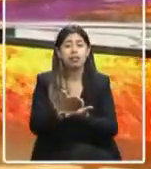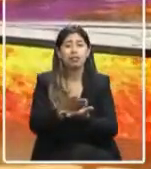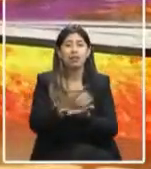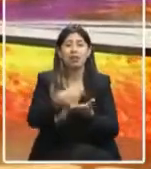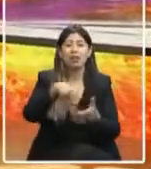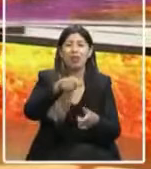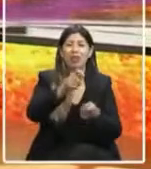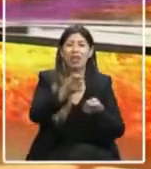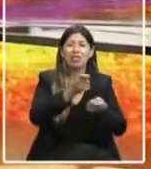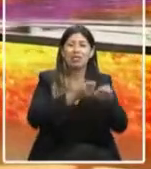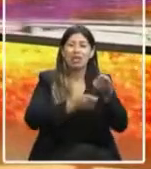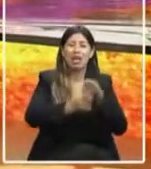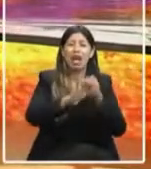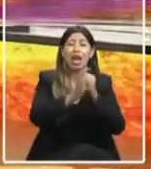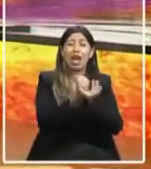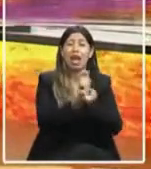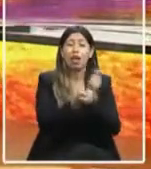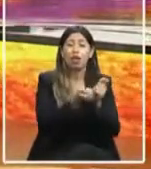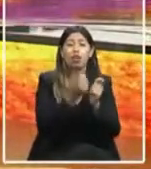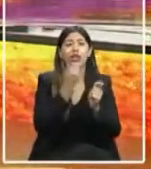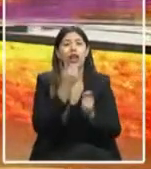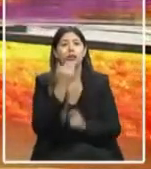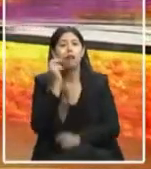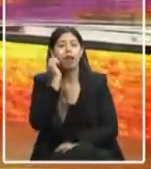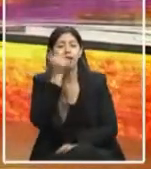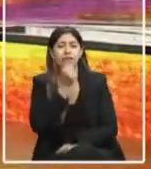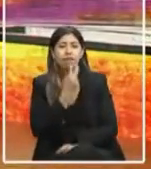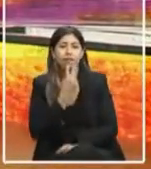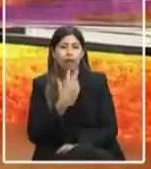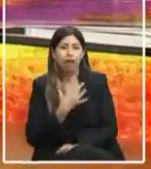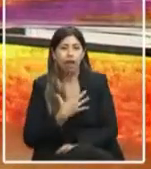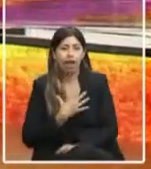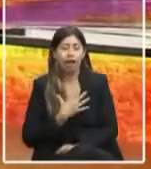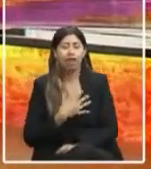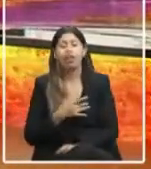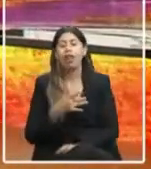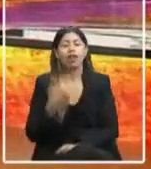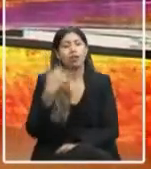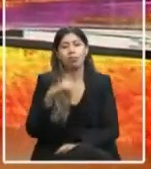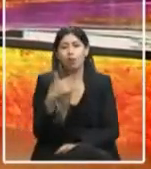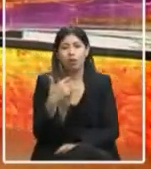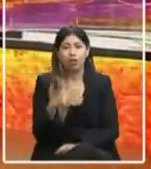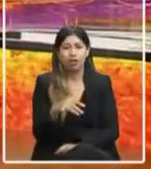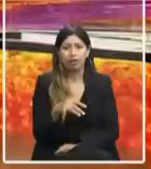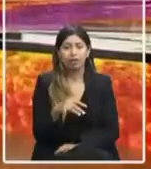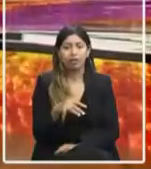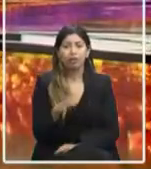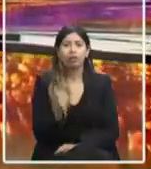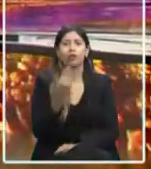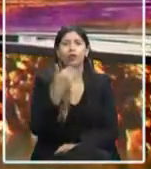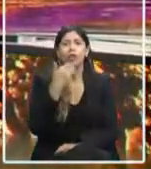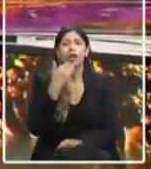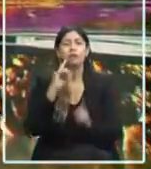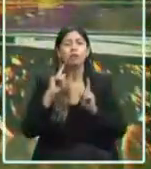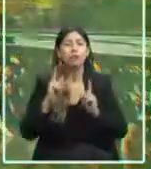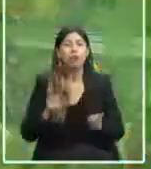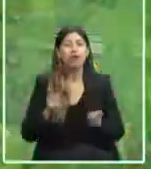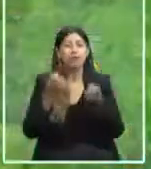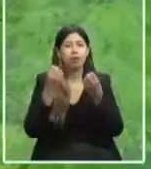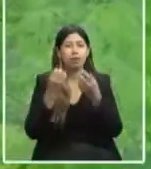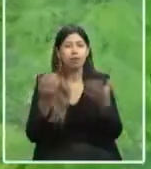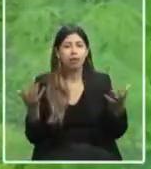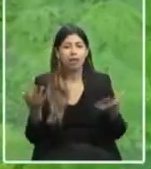sectores económicos como en nuestra vida diaria como personas, es importantísimo. Nosotros también debemos aprender